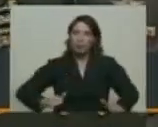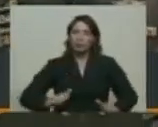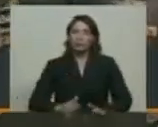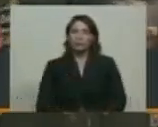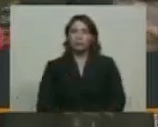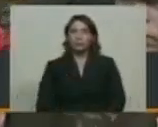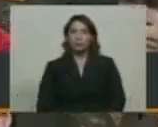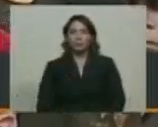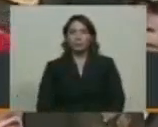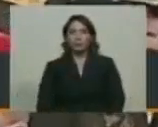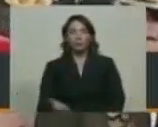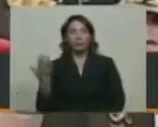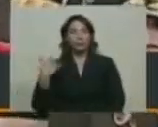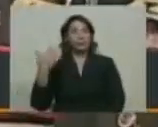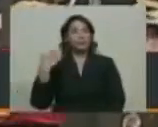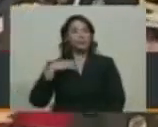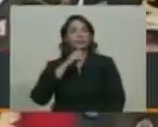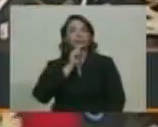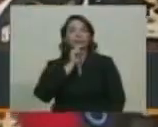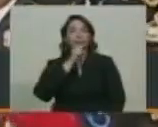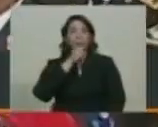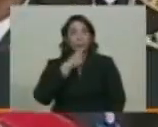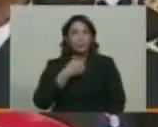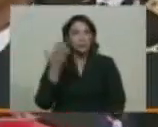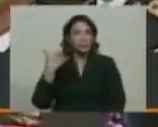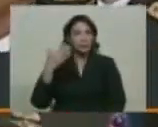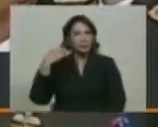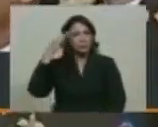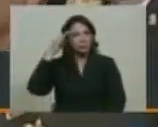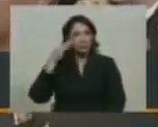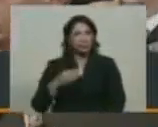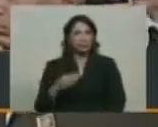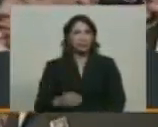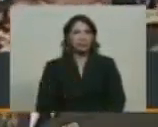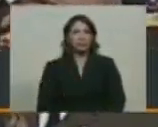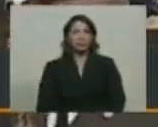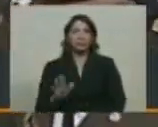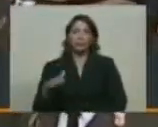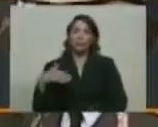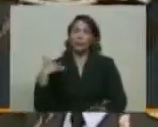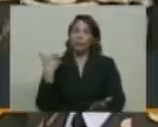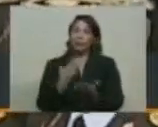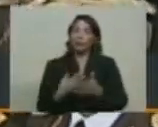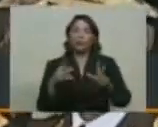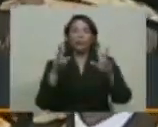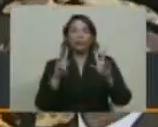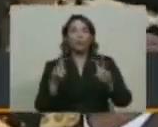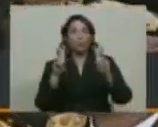desde el más antiguo de los antiguos hasta el más nuevo de los nuevos.